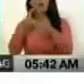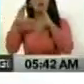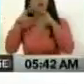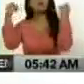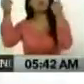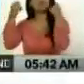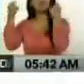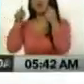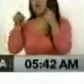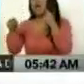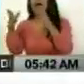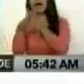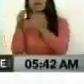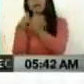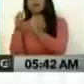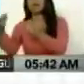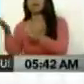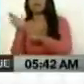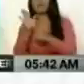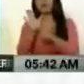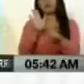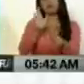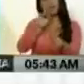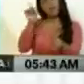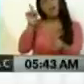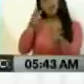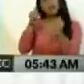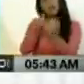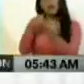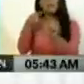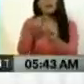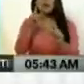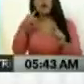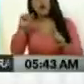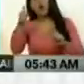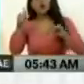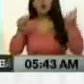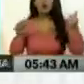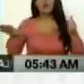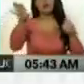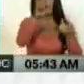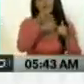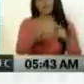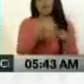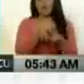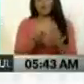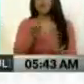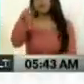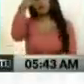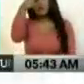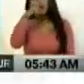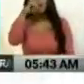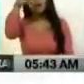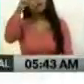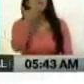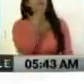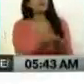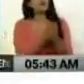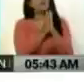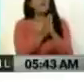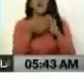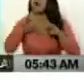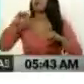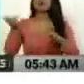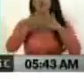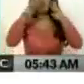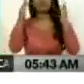en el estado Anzoátegui, pero no solamente fueron en el estado Anzoátegui. Y esto se debe a la solicitud por parte del presidente Nicolás Maduro Moro, quien convocó al mundo entero